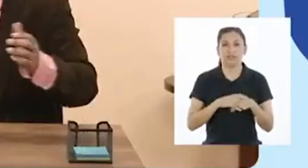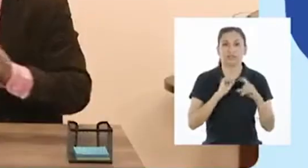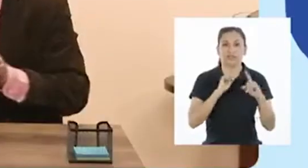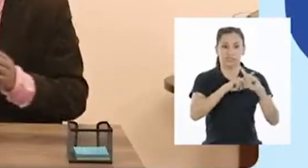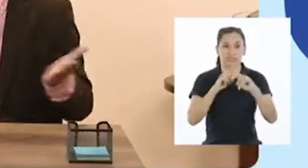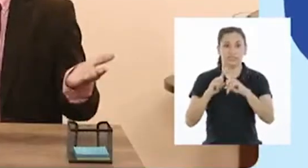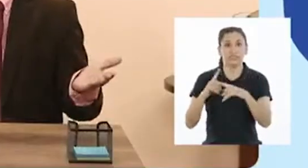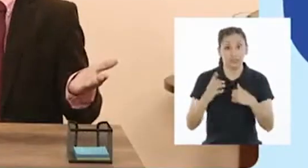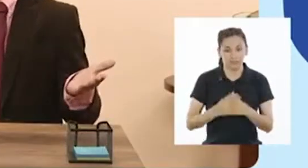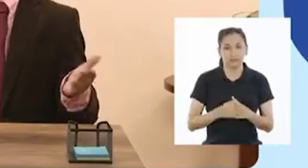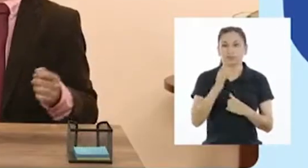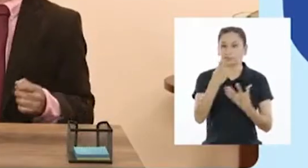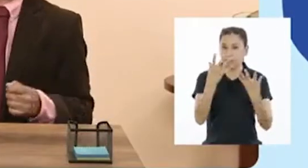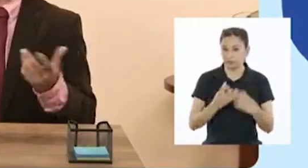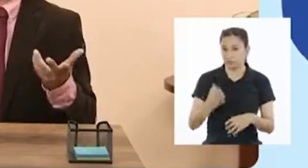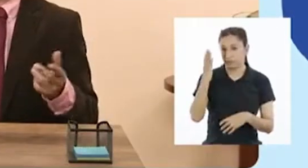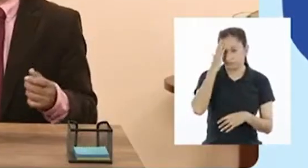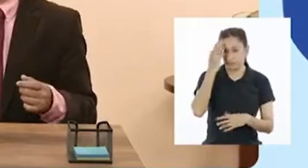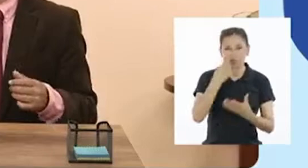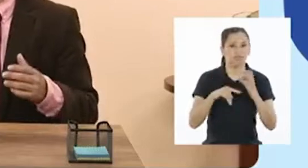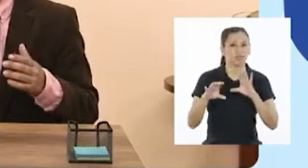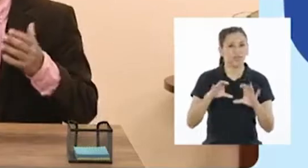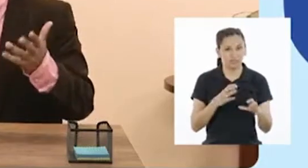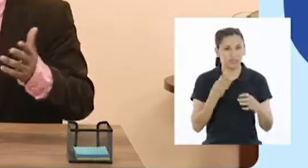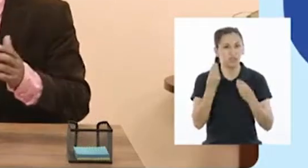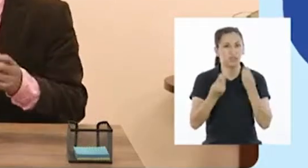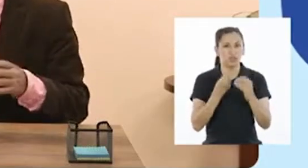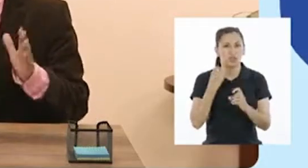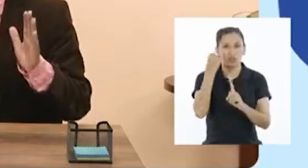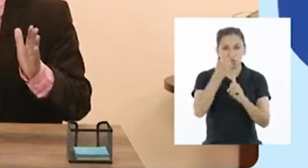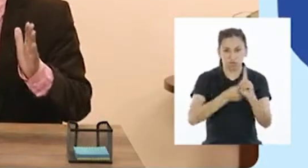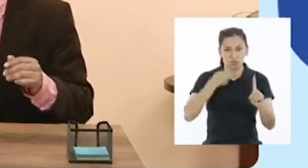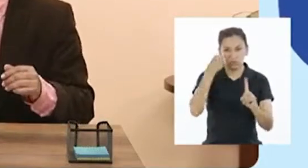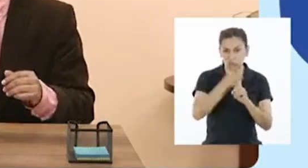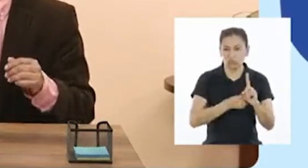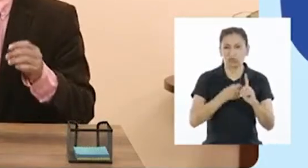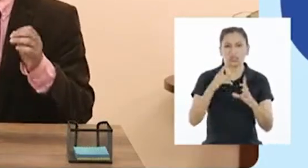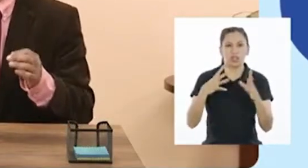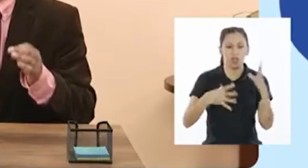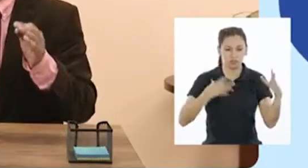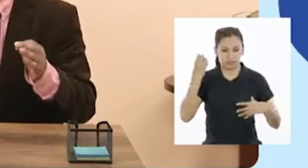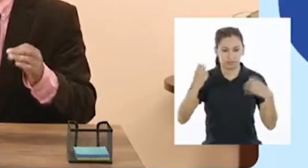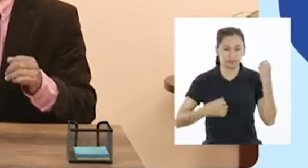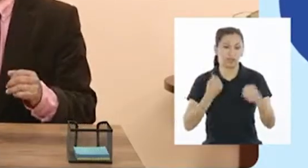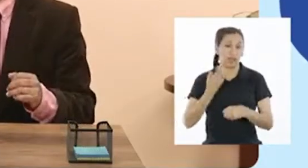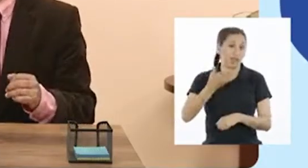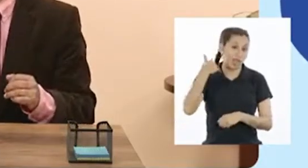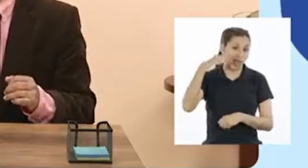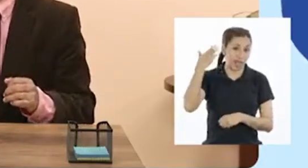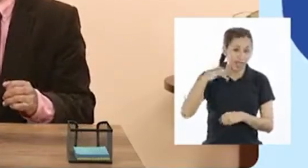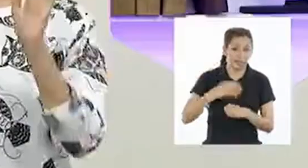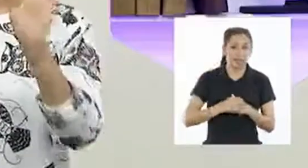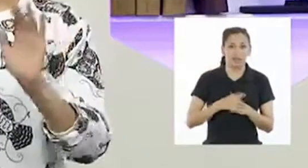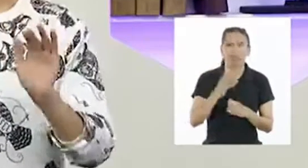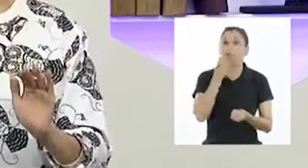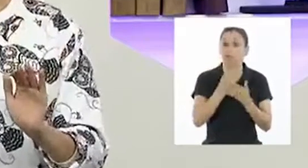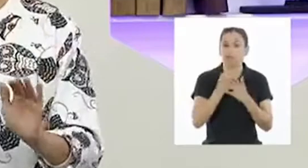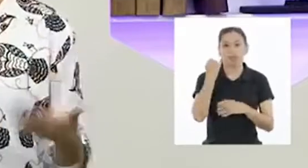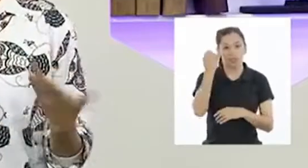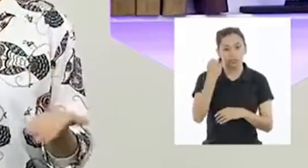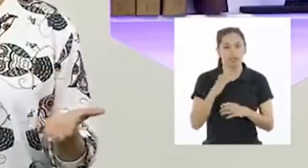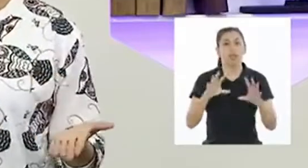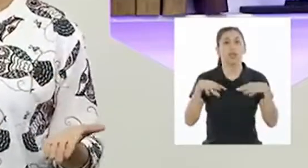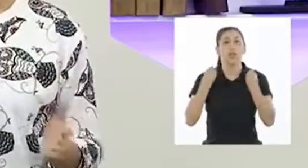Para conocer qué hicieron las municipalidades urbanas para enfrentar la inseguridad que se vivía en ese momento. ¡Qué buena